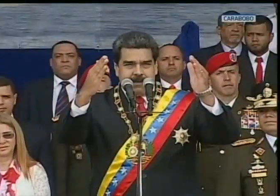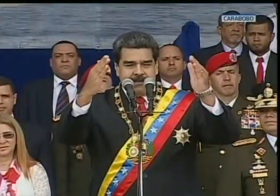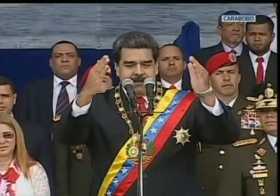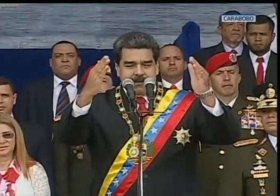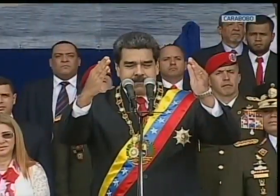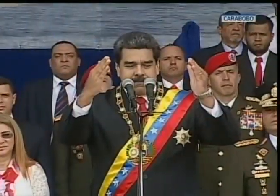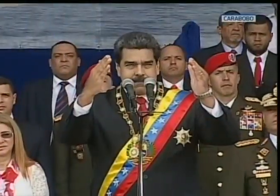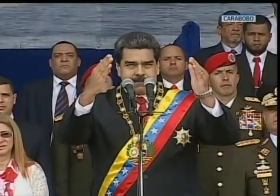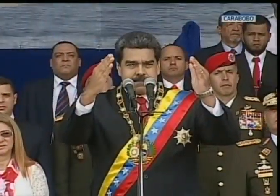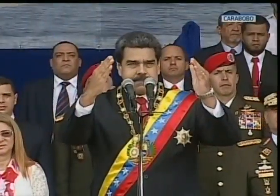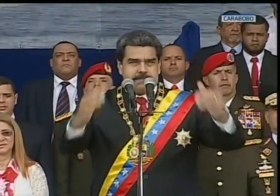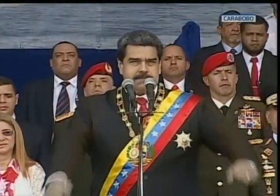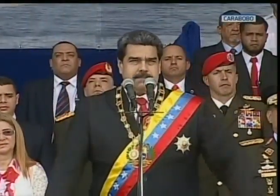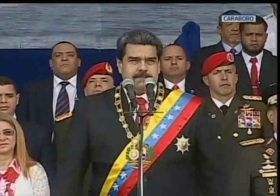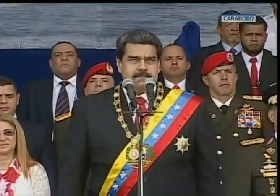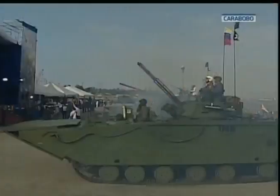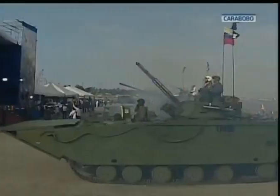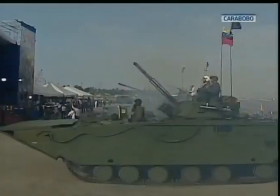¡Adelante, vicealmirante!